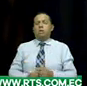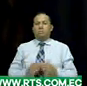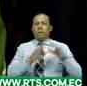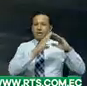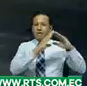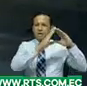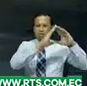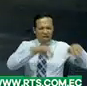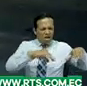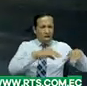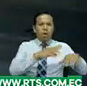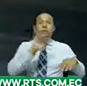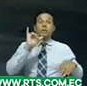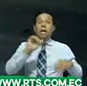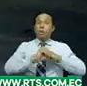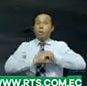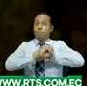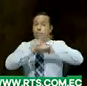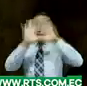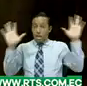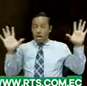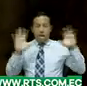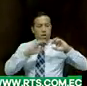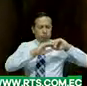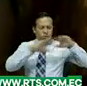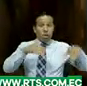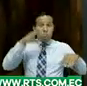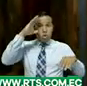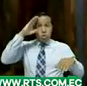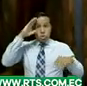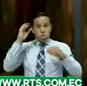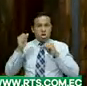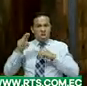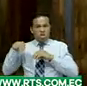madrugada del sábado 13 de febrero por agentes de la Policía Nacional.